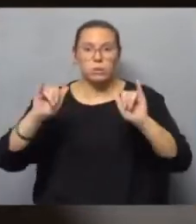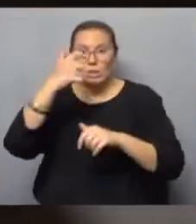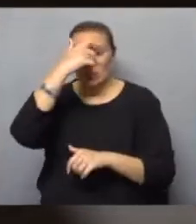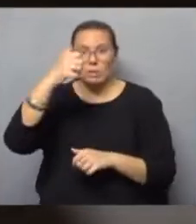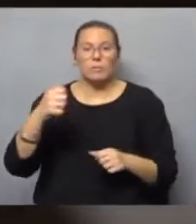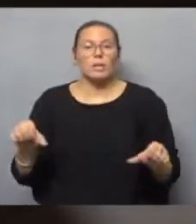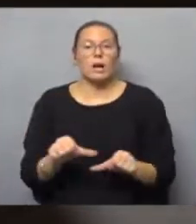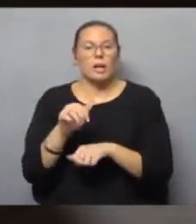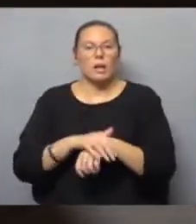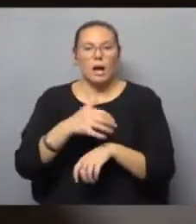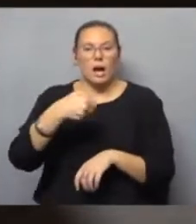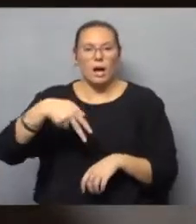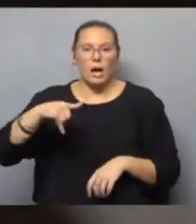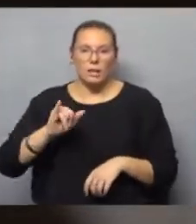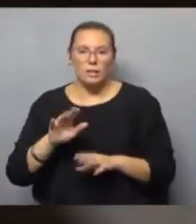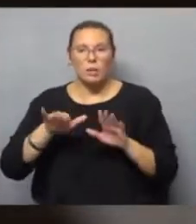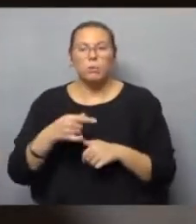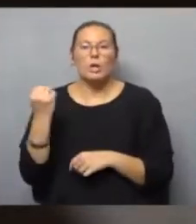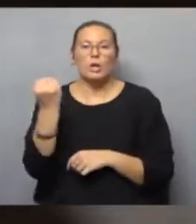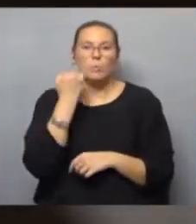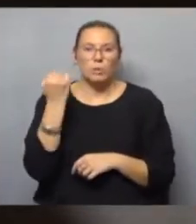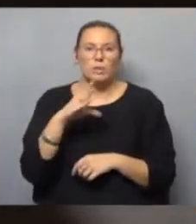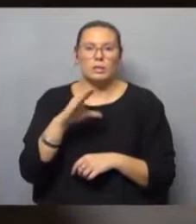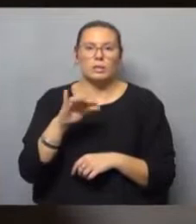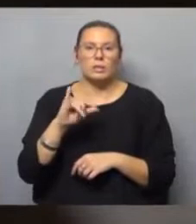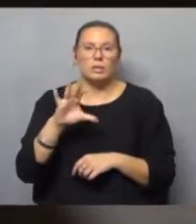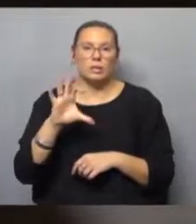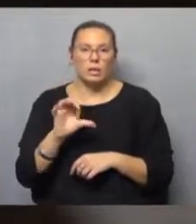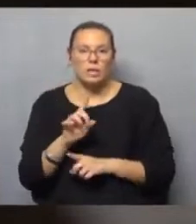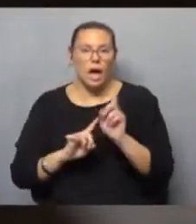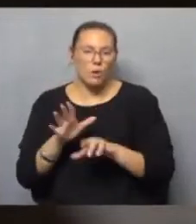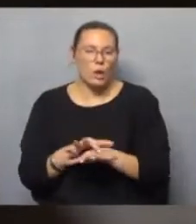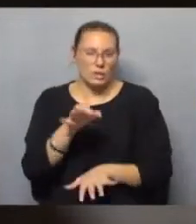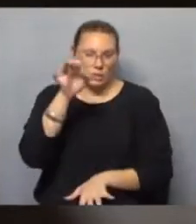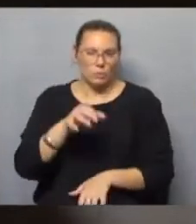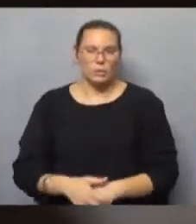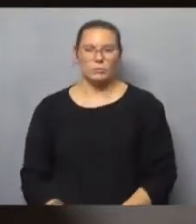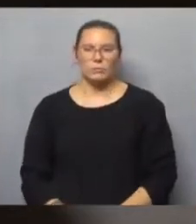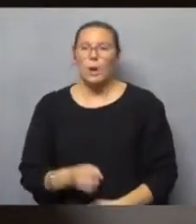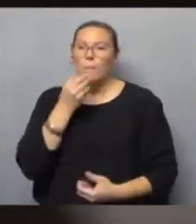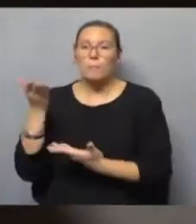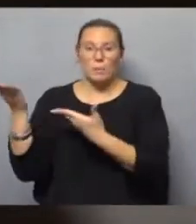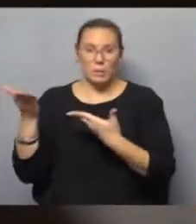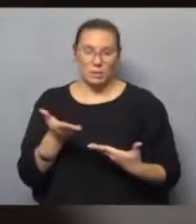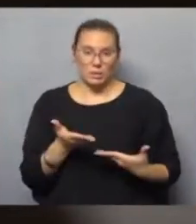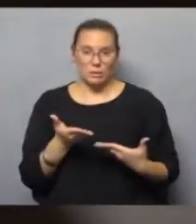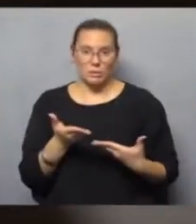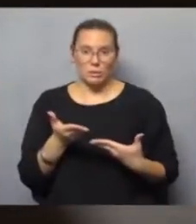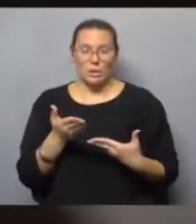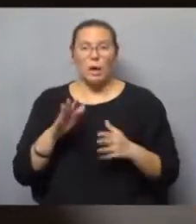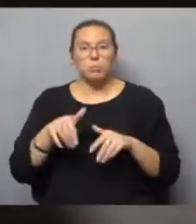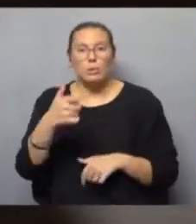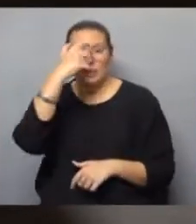la ANI, en este caso, sobre la importancia de las cilias en algunas células. Bienvenidas y bienvenidos a